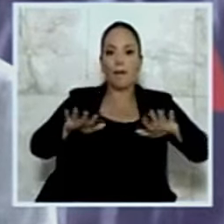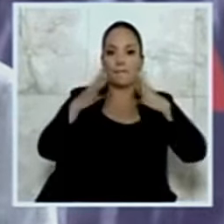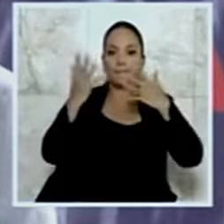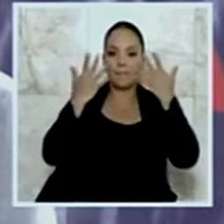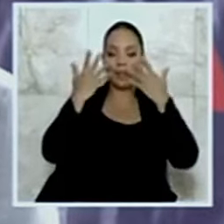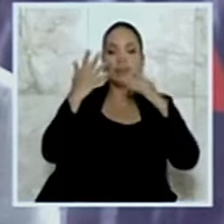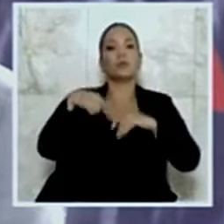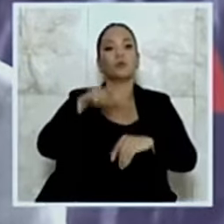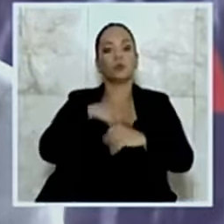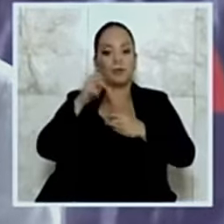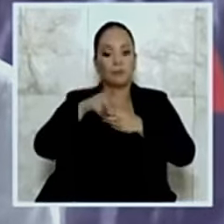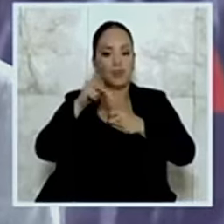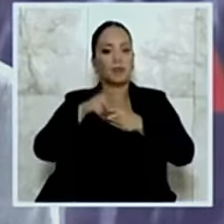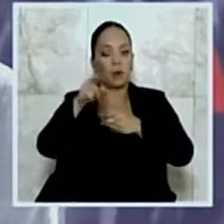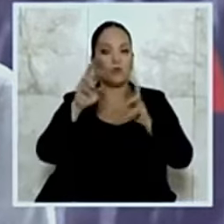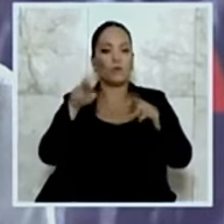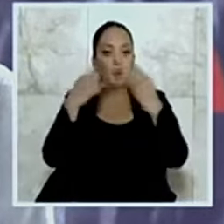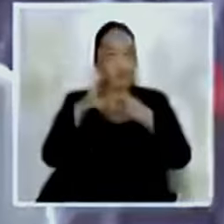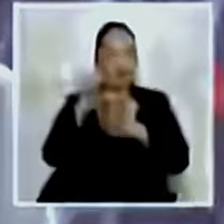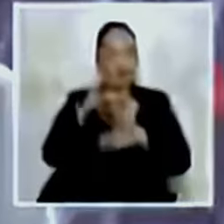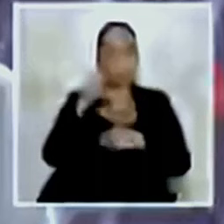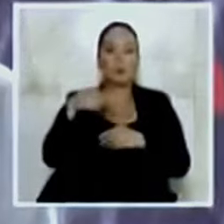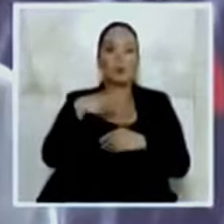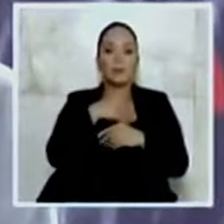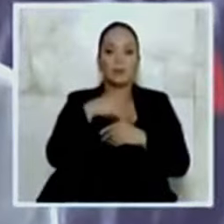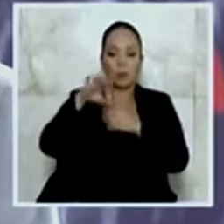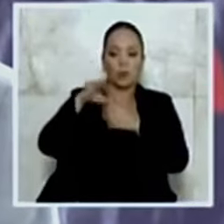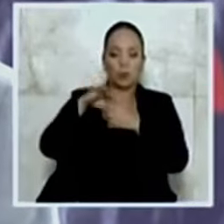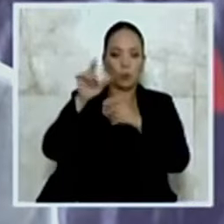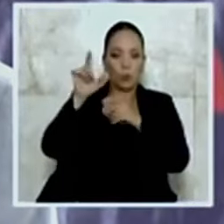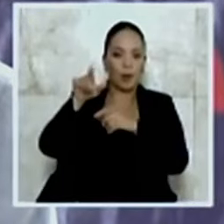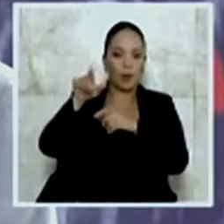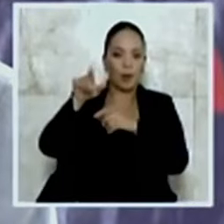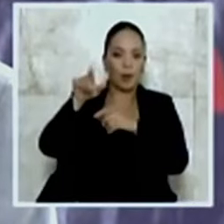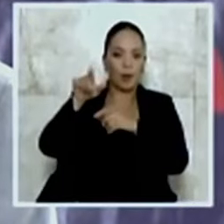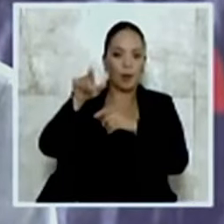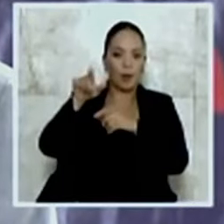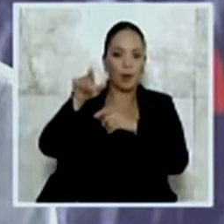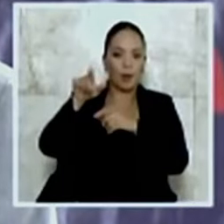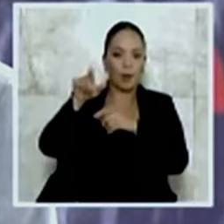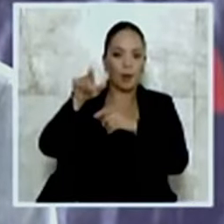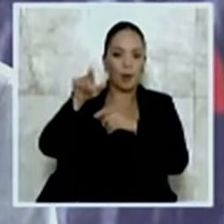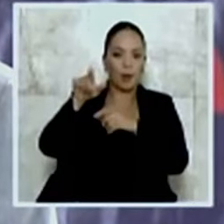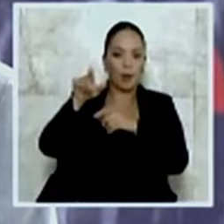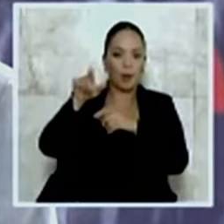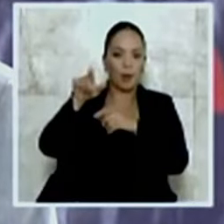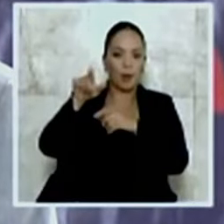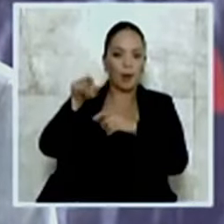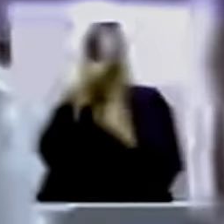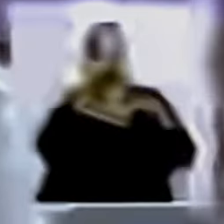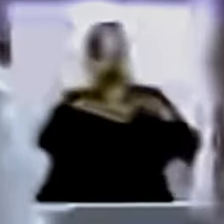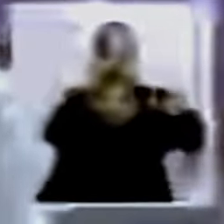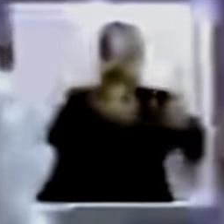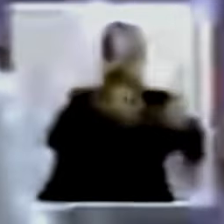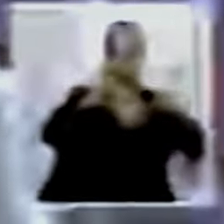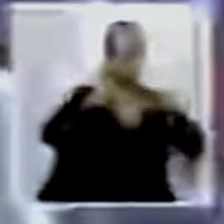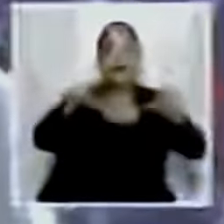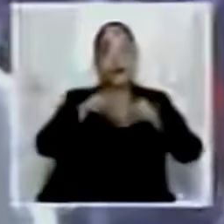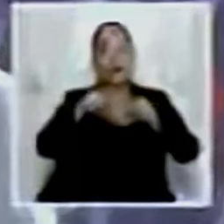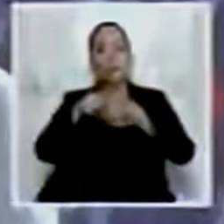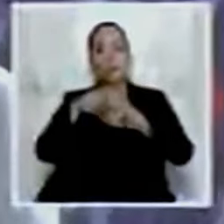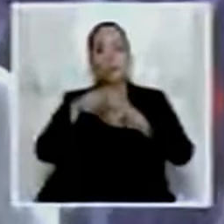perfectamente posible y esa es la armonía que queremos llevar entre desarrollo y ambiente. En este caso hemos participado en